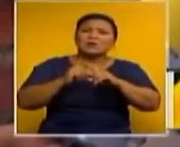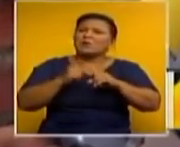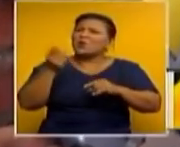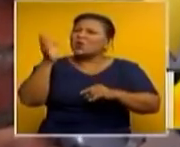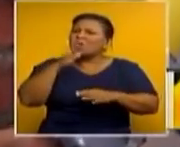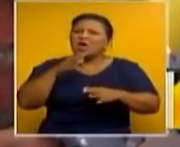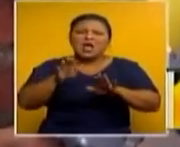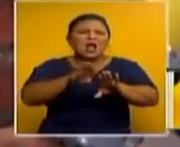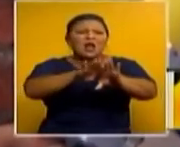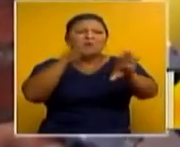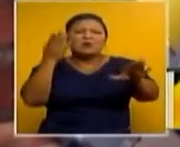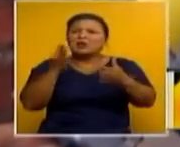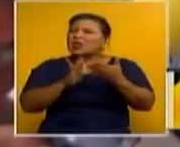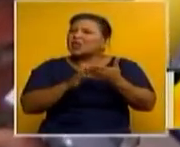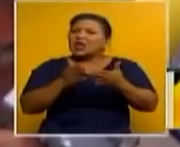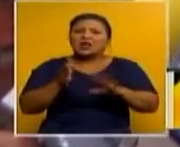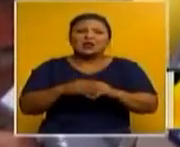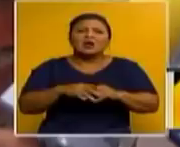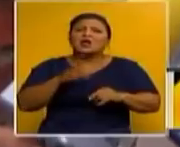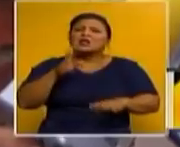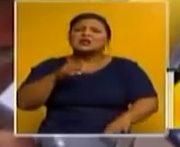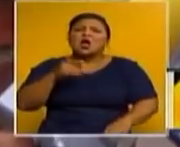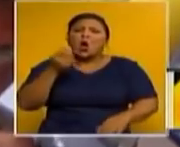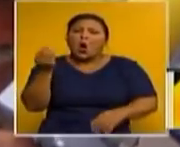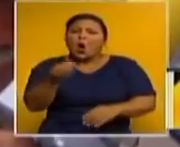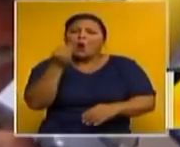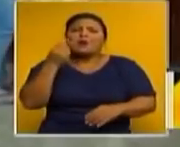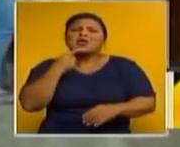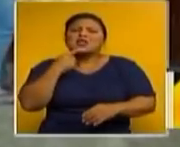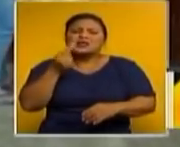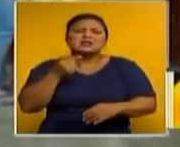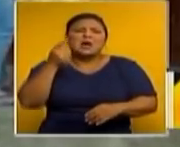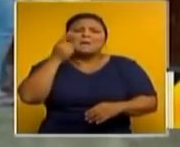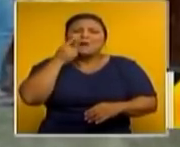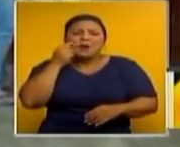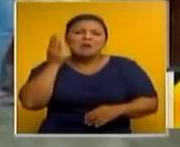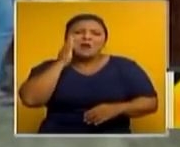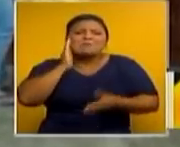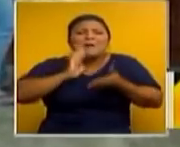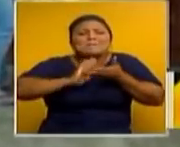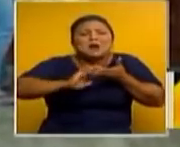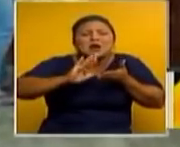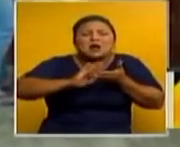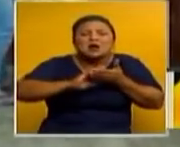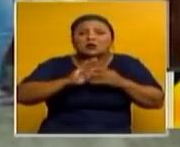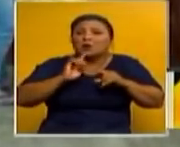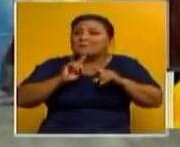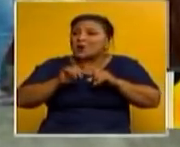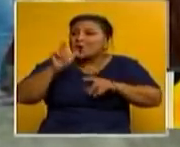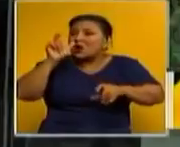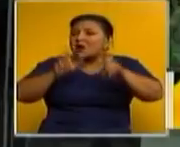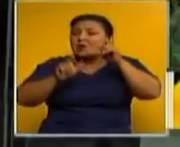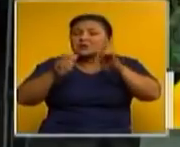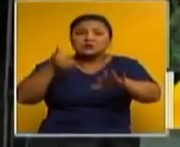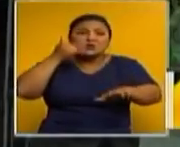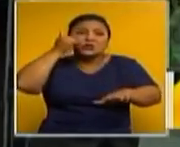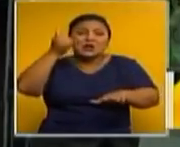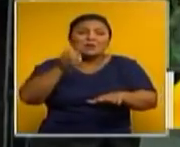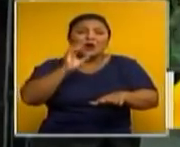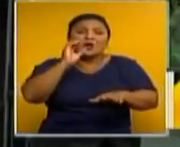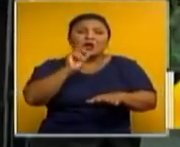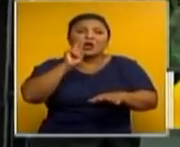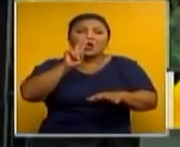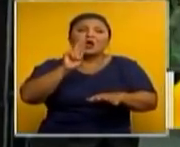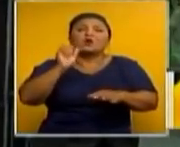la puerta. Yo lo que escuché es que el joven decía, papito, mamita, perdóneme. Según versiones de los moradores, quienes llamaron al